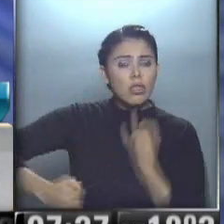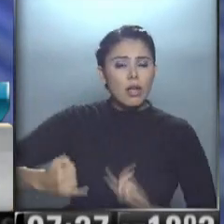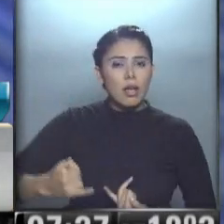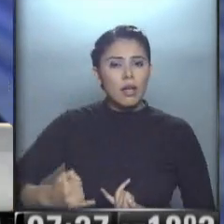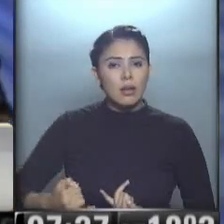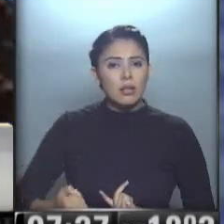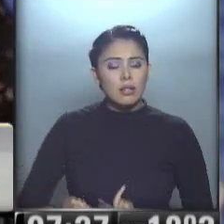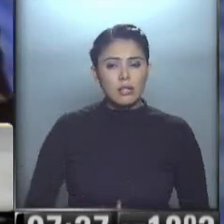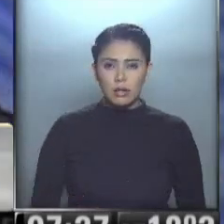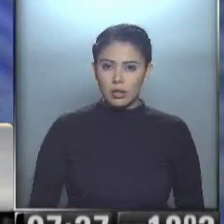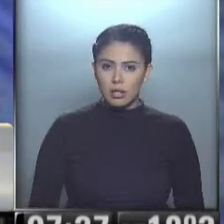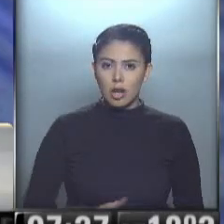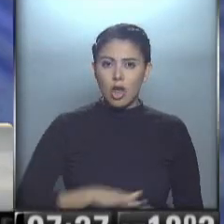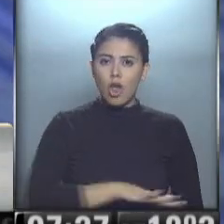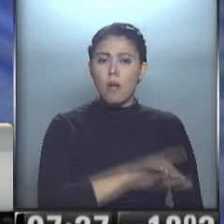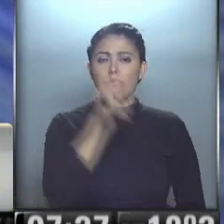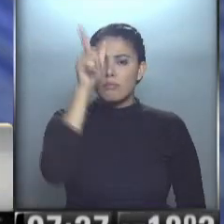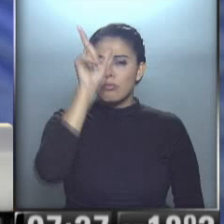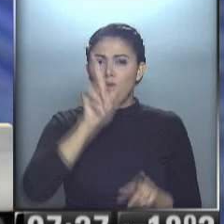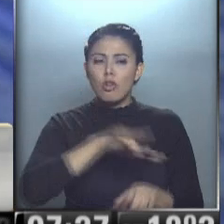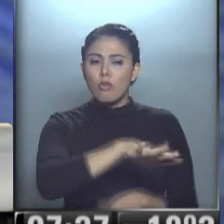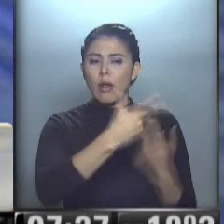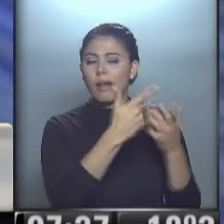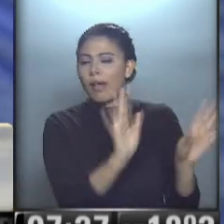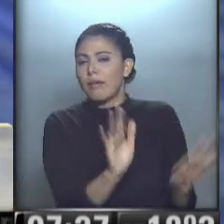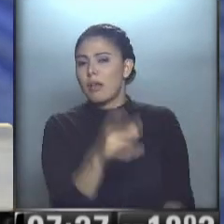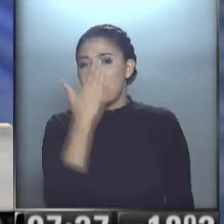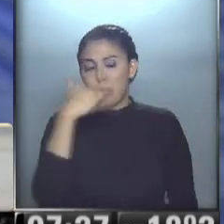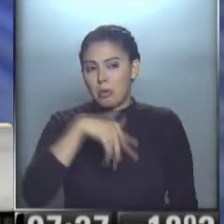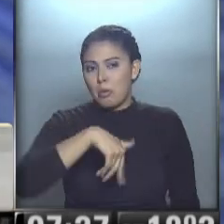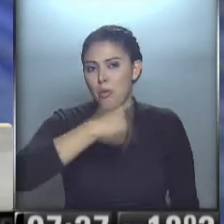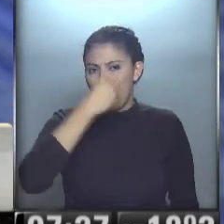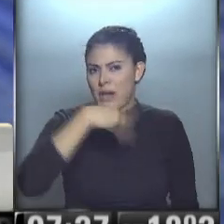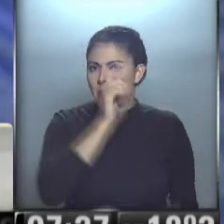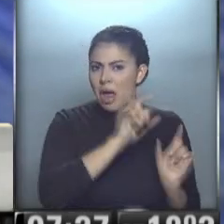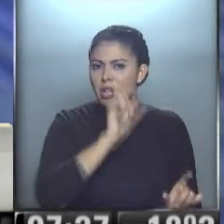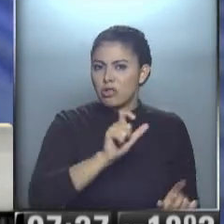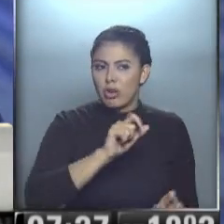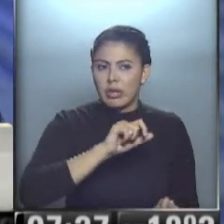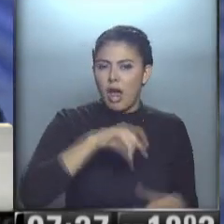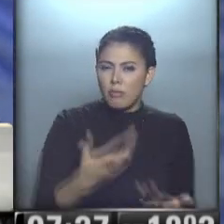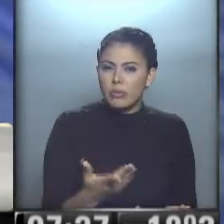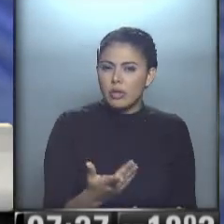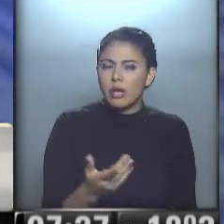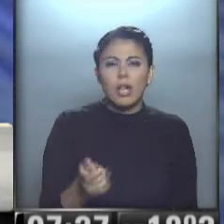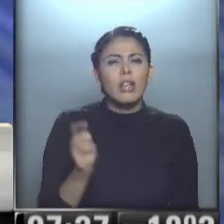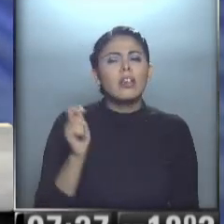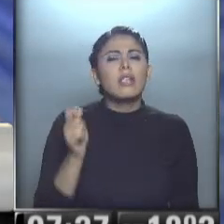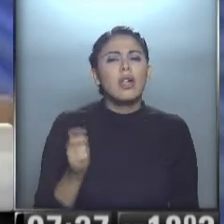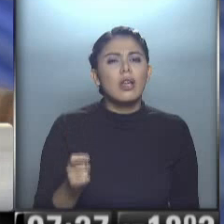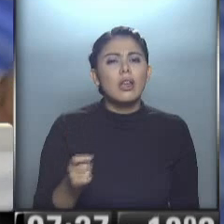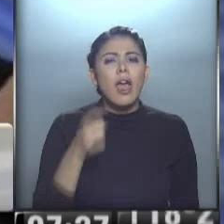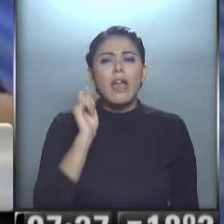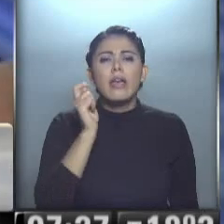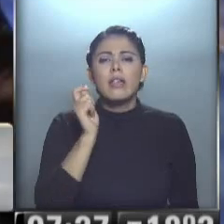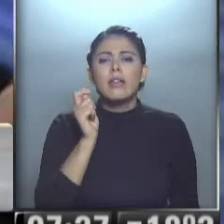permanente liberar zonas para que vaya gente a cometer Quiénes son los